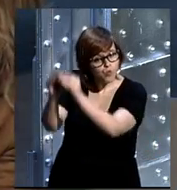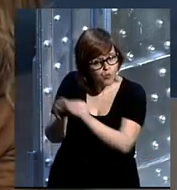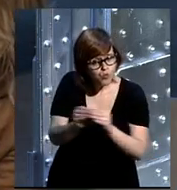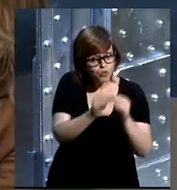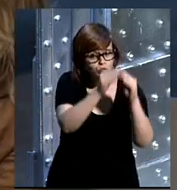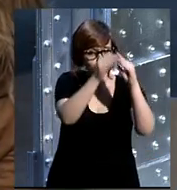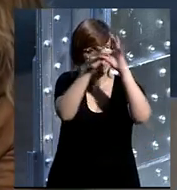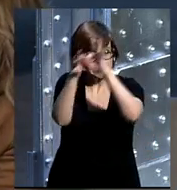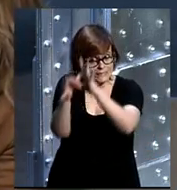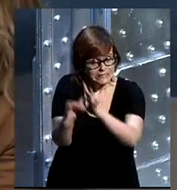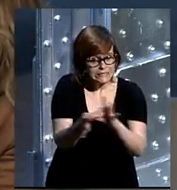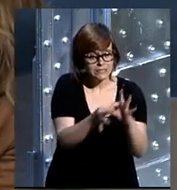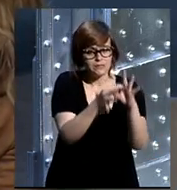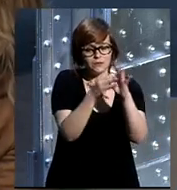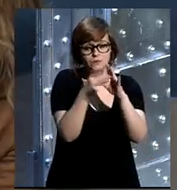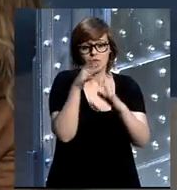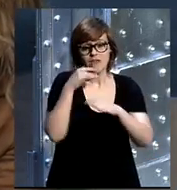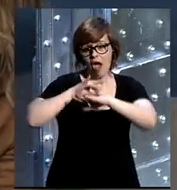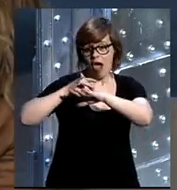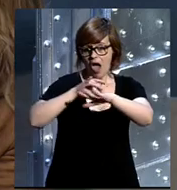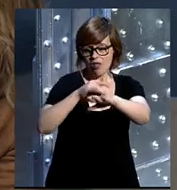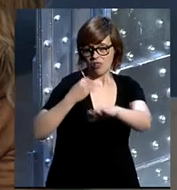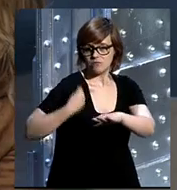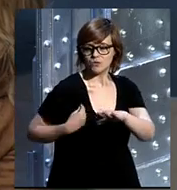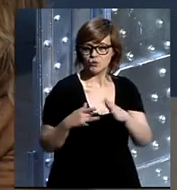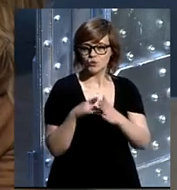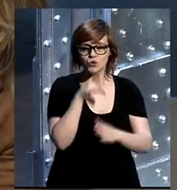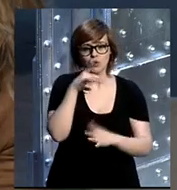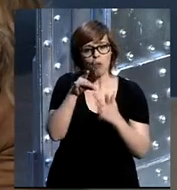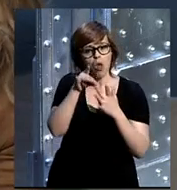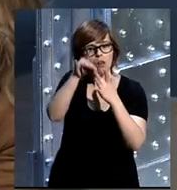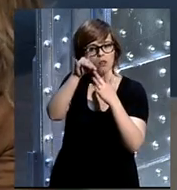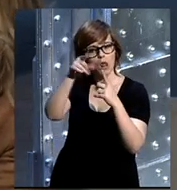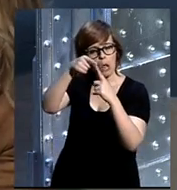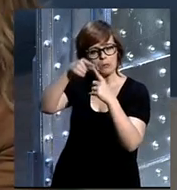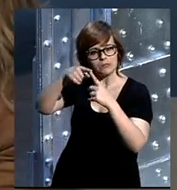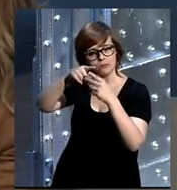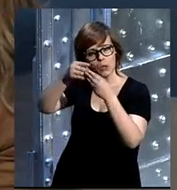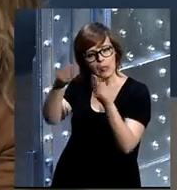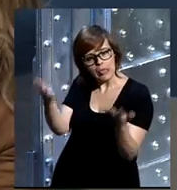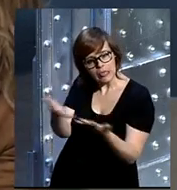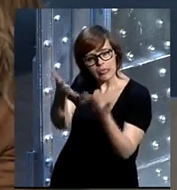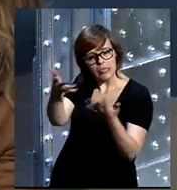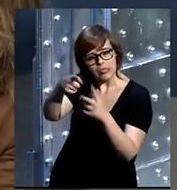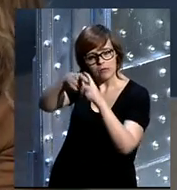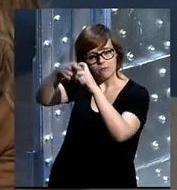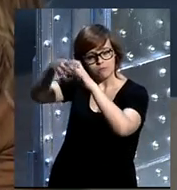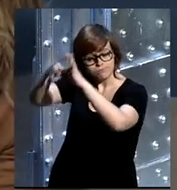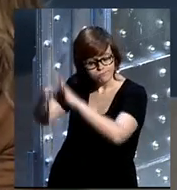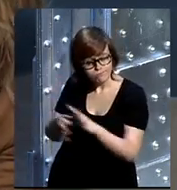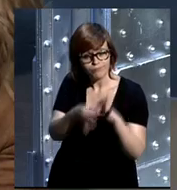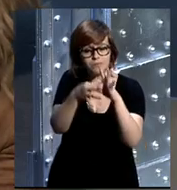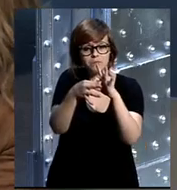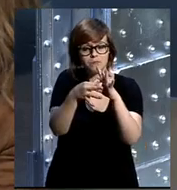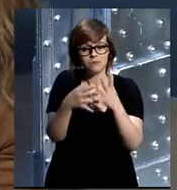Esta es la agencia que expresa precisamente el instrumento que expresa esto, ¿no? Entonces ahí sí que hay, vamos, una